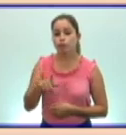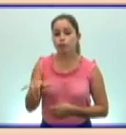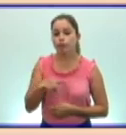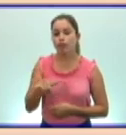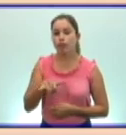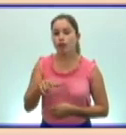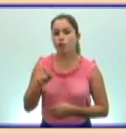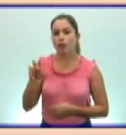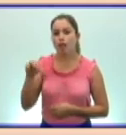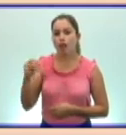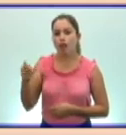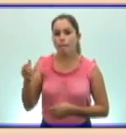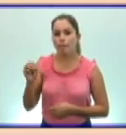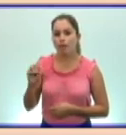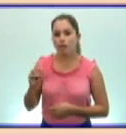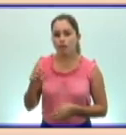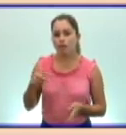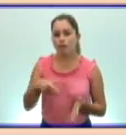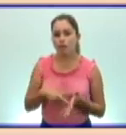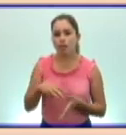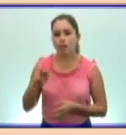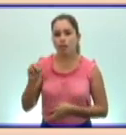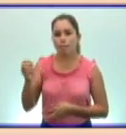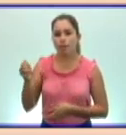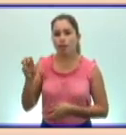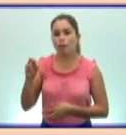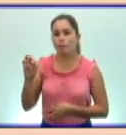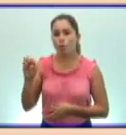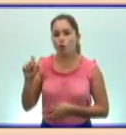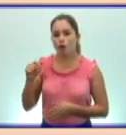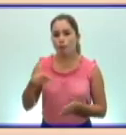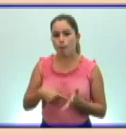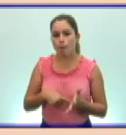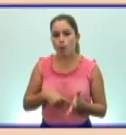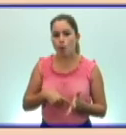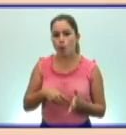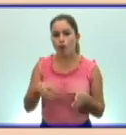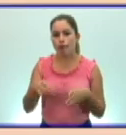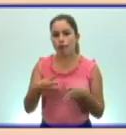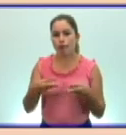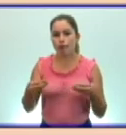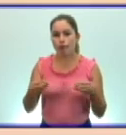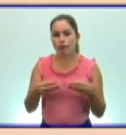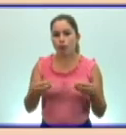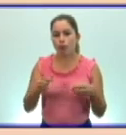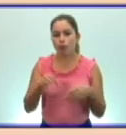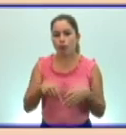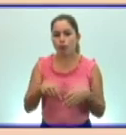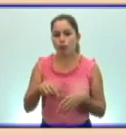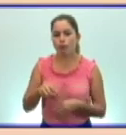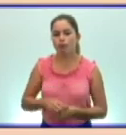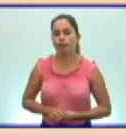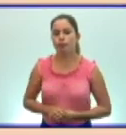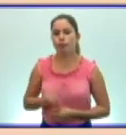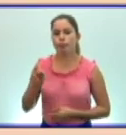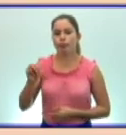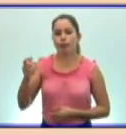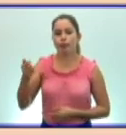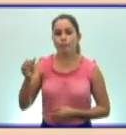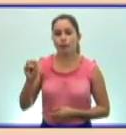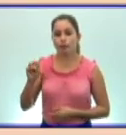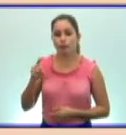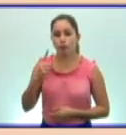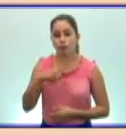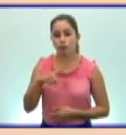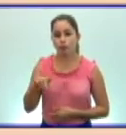masa entre la masa molar por la concentración de la cantidad de sustancia. Masa molar que ustedes buscan